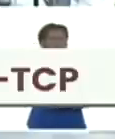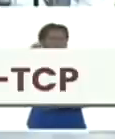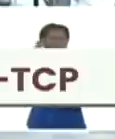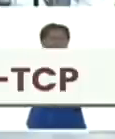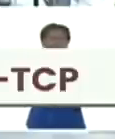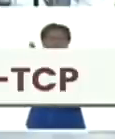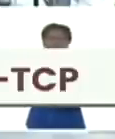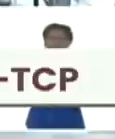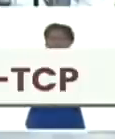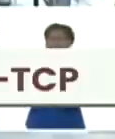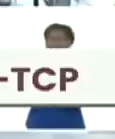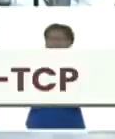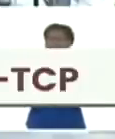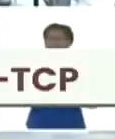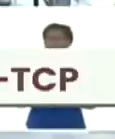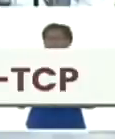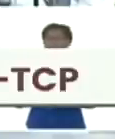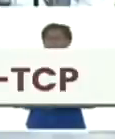no es posible.